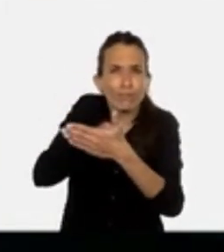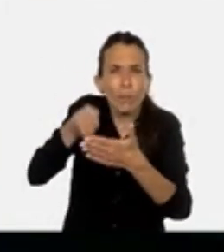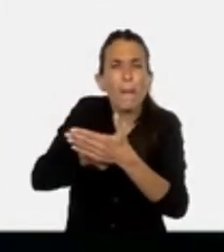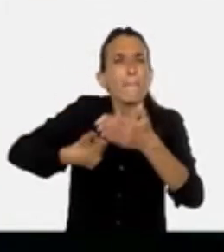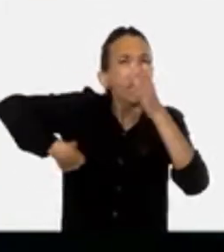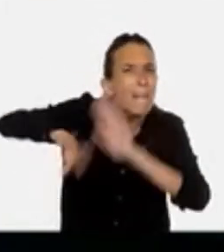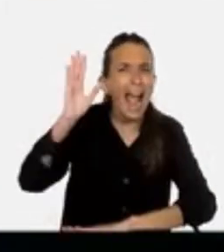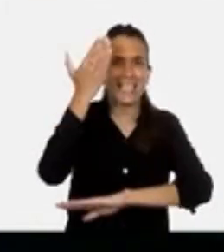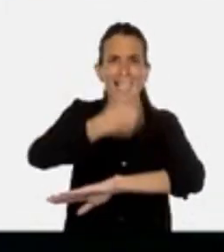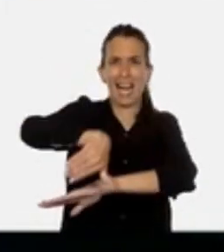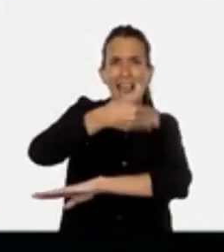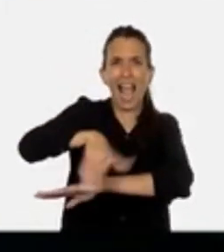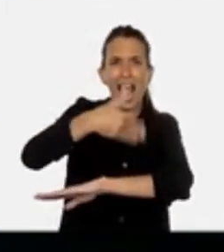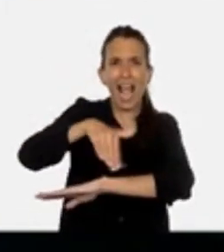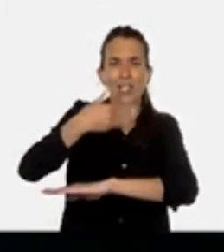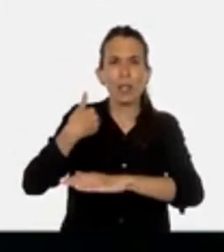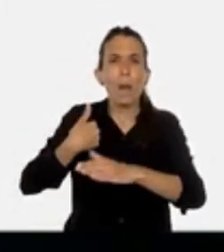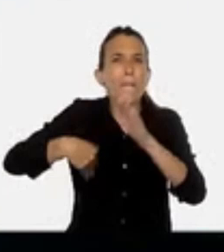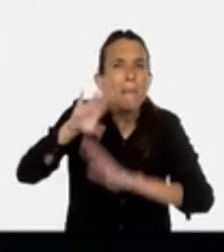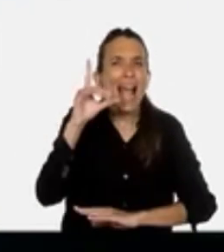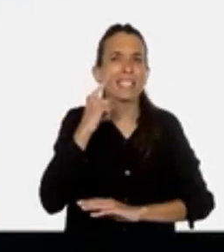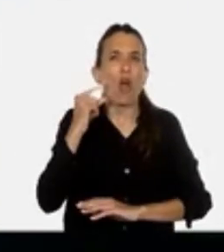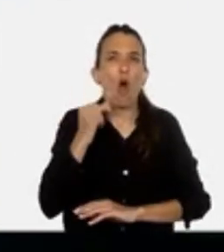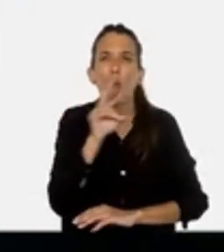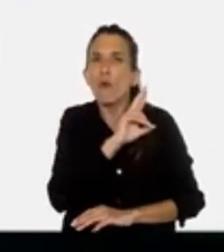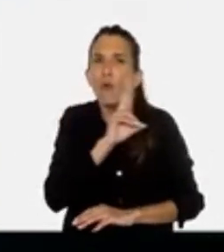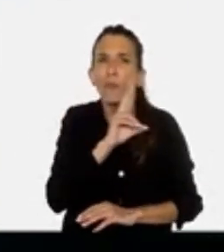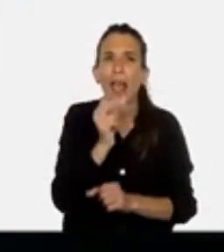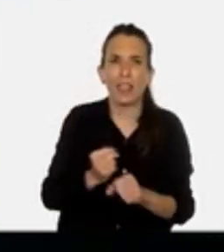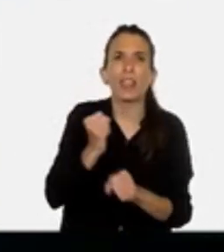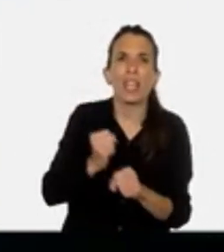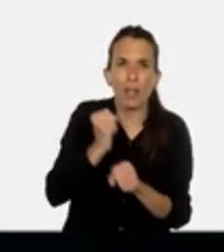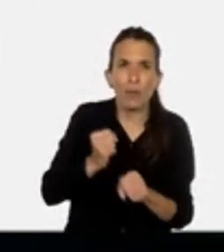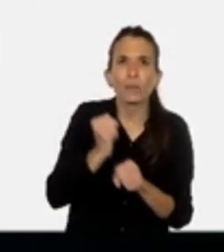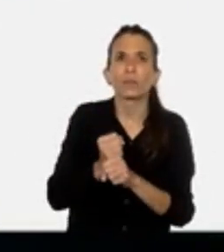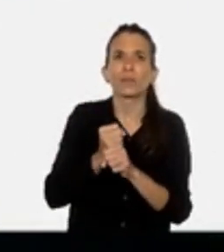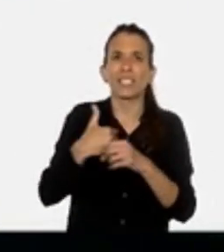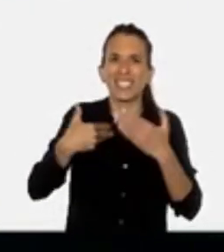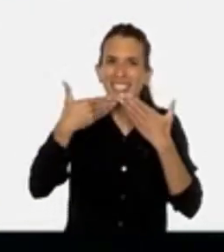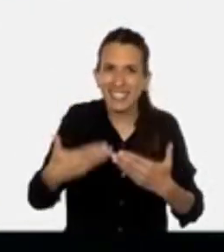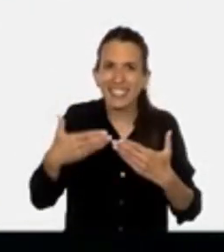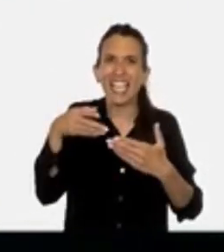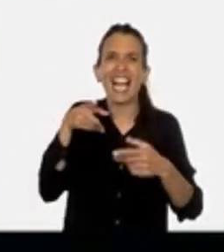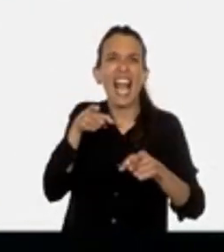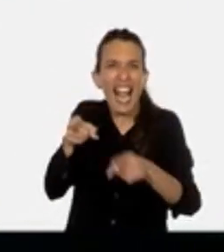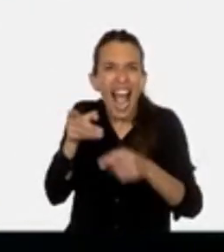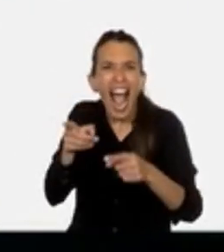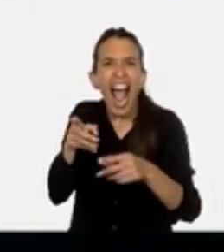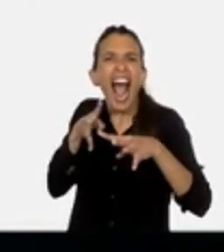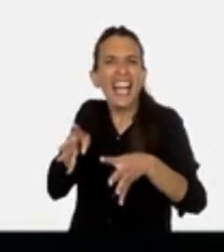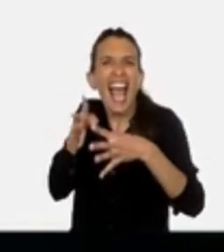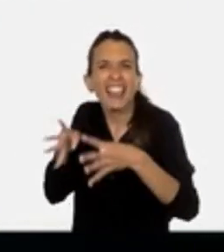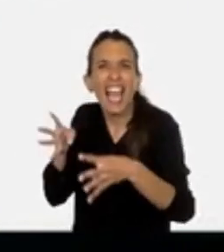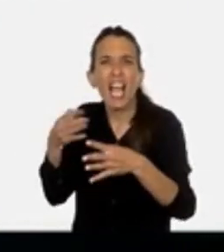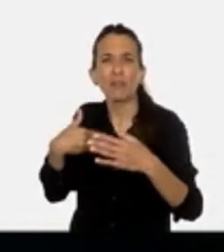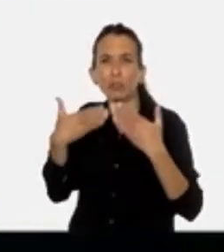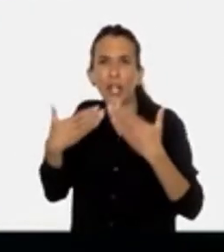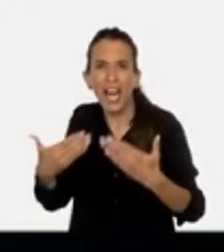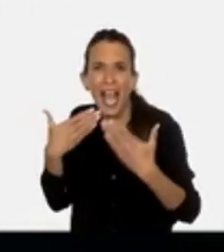en forma independiente en las trabajadoras y los trabajadores para rechazar este ataque en el que están todos de acuerdo muchas gracias señor